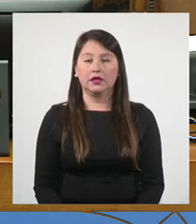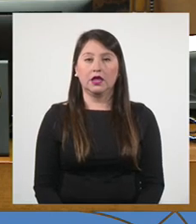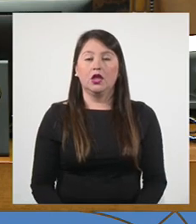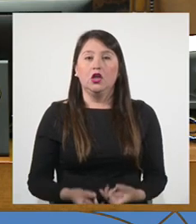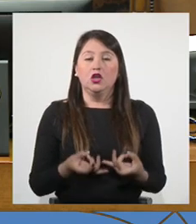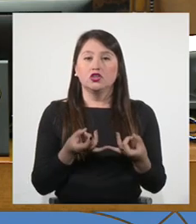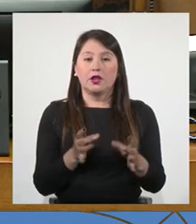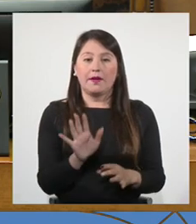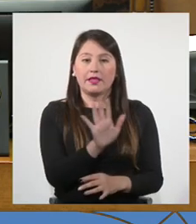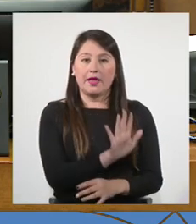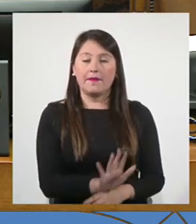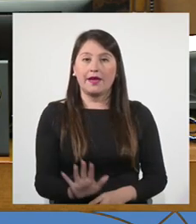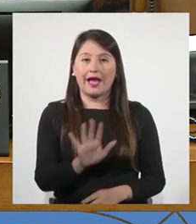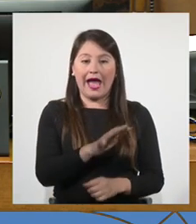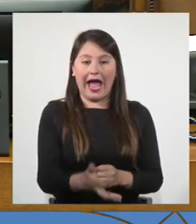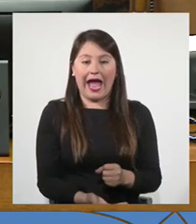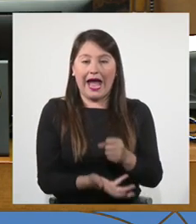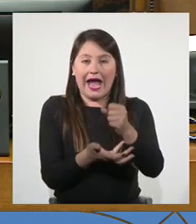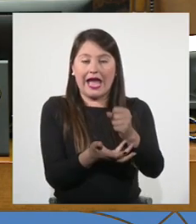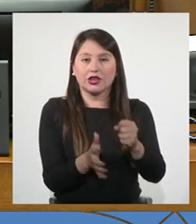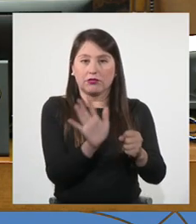solamente se mantendrían los gastos permanentes.